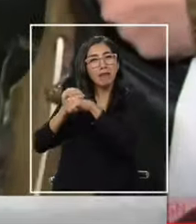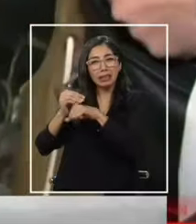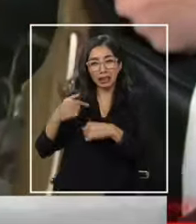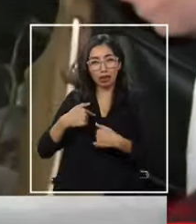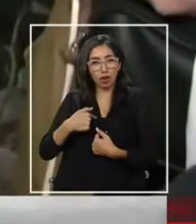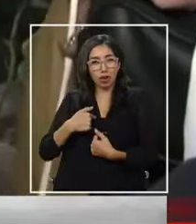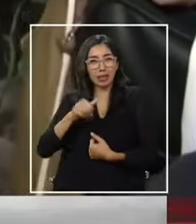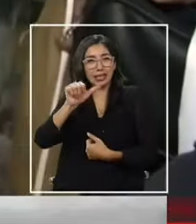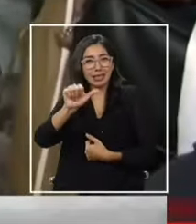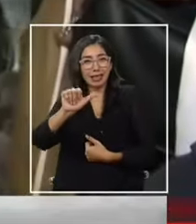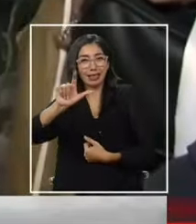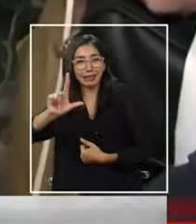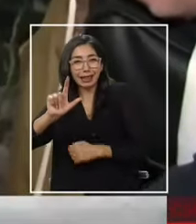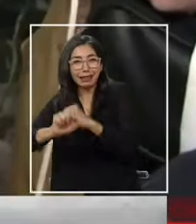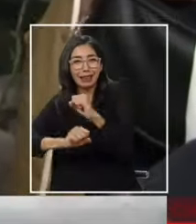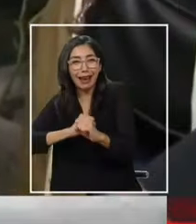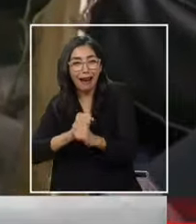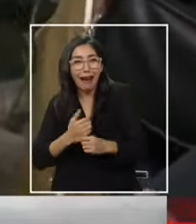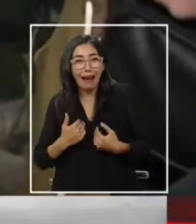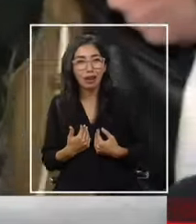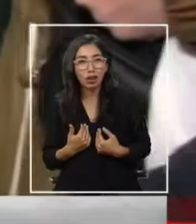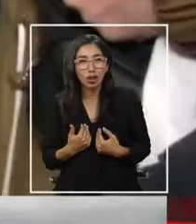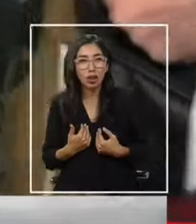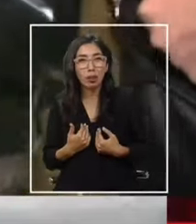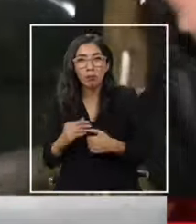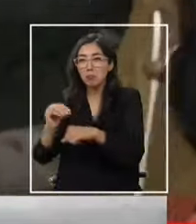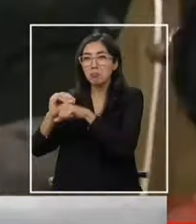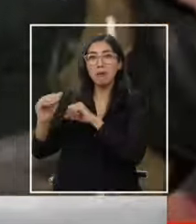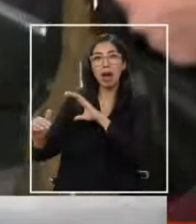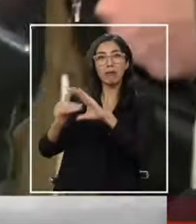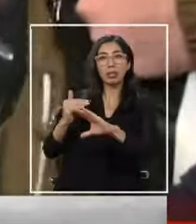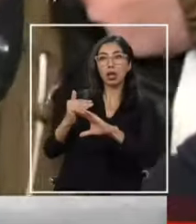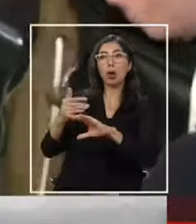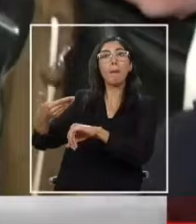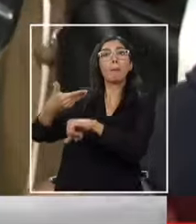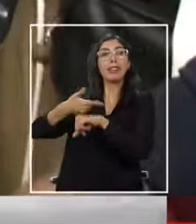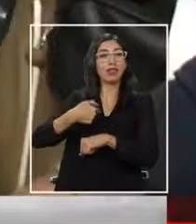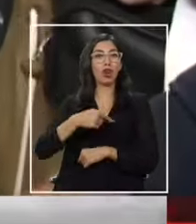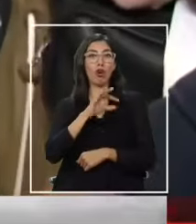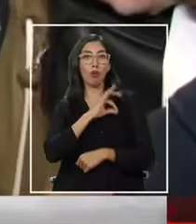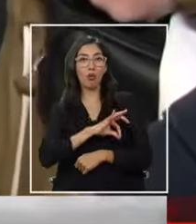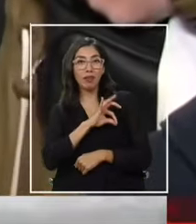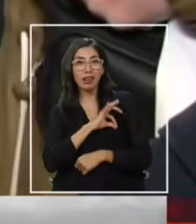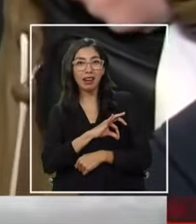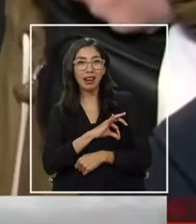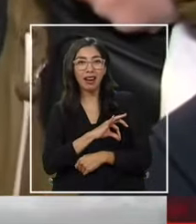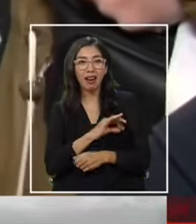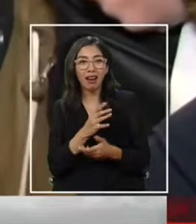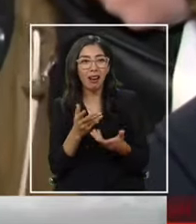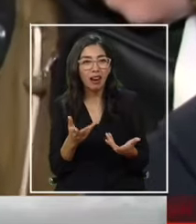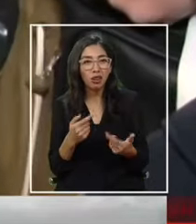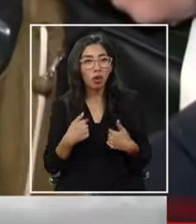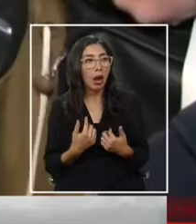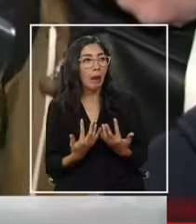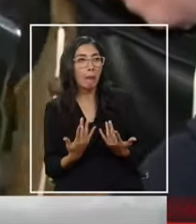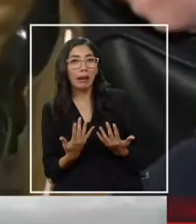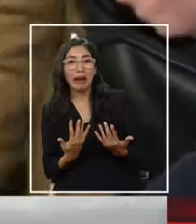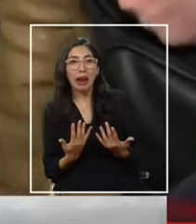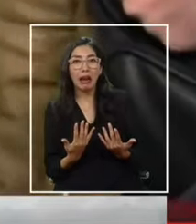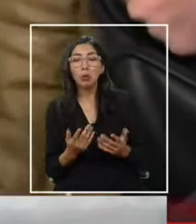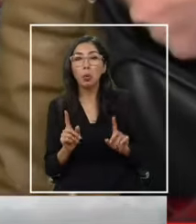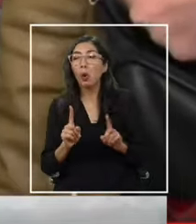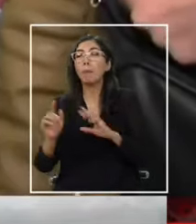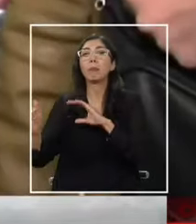tengo 67 años. En vez de pedirme que me jubile y bancarme hasta que me salga la jubilación, me mandaron